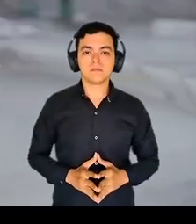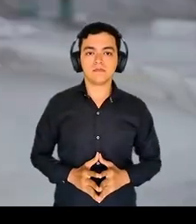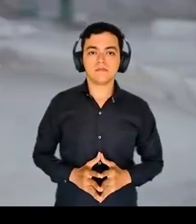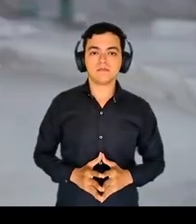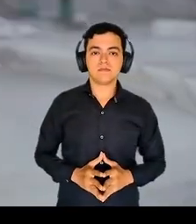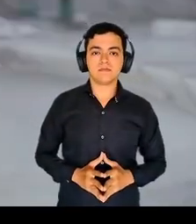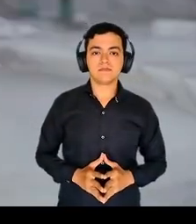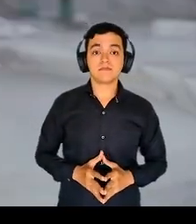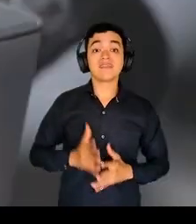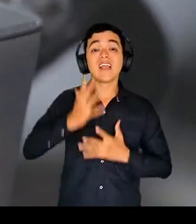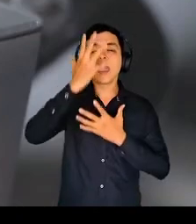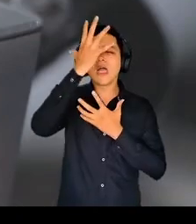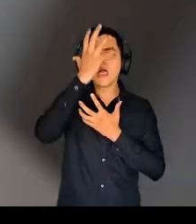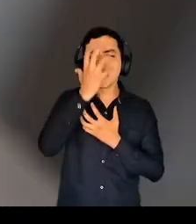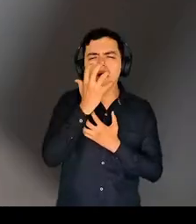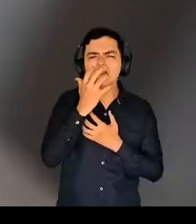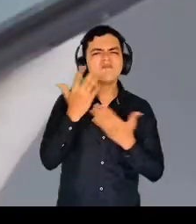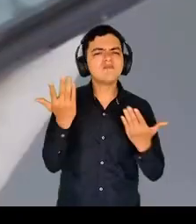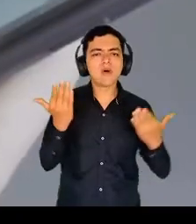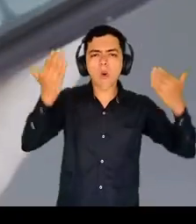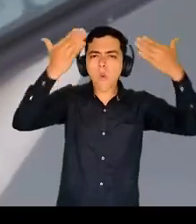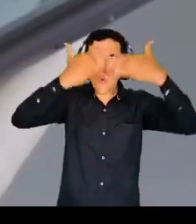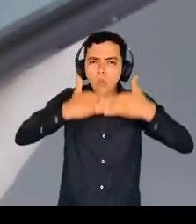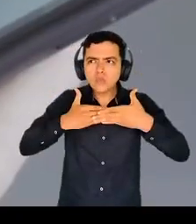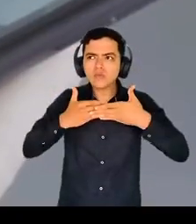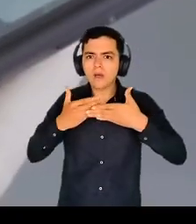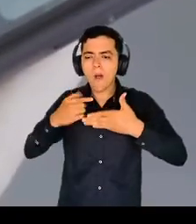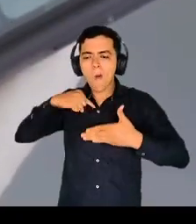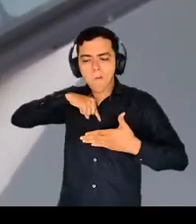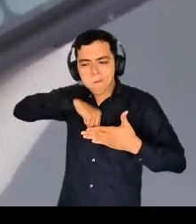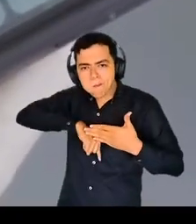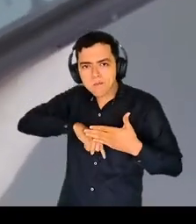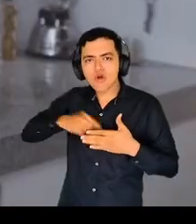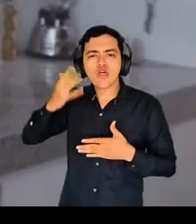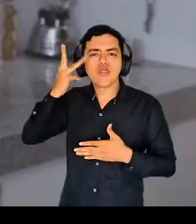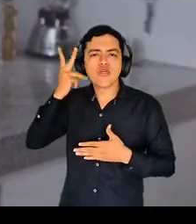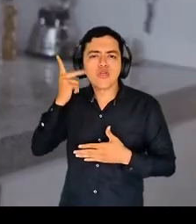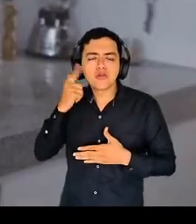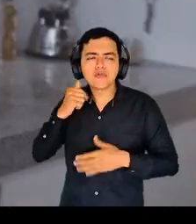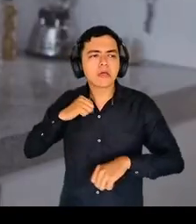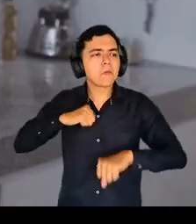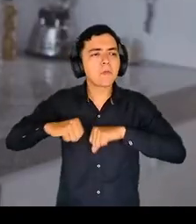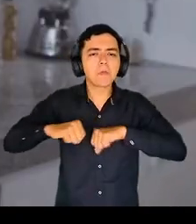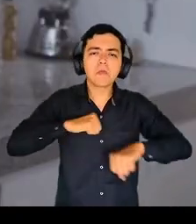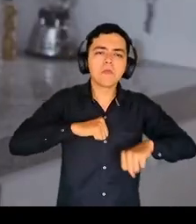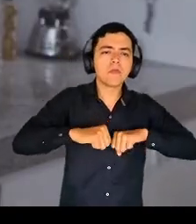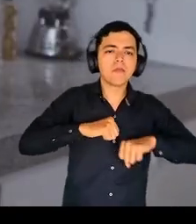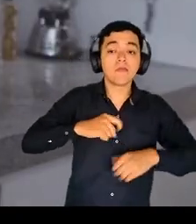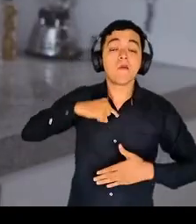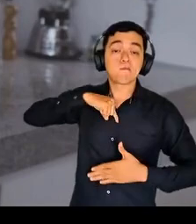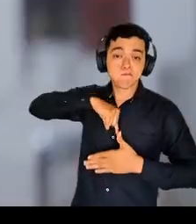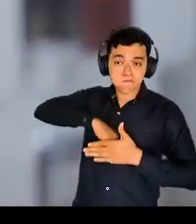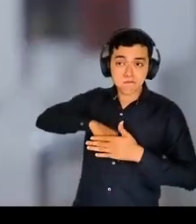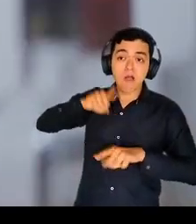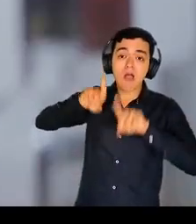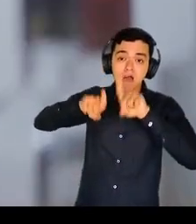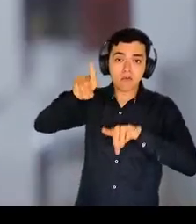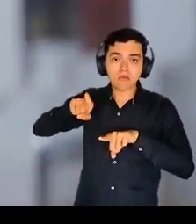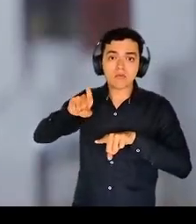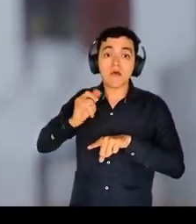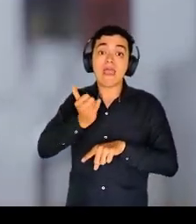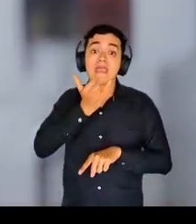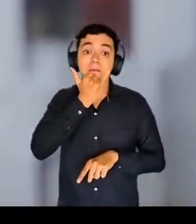La depresión a veces se encuentra oculta desde la cotidianidad del día a día, en nuestra rutina. No es normal